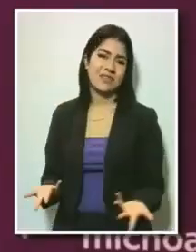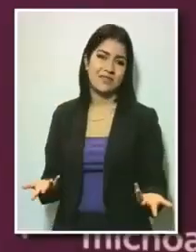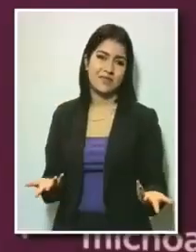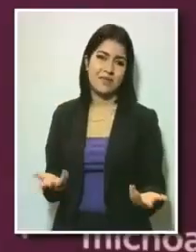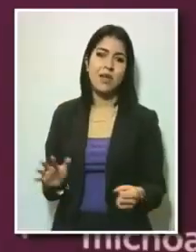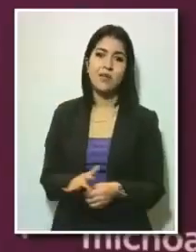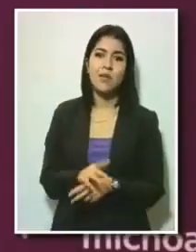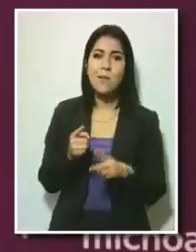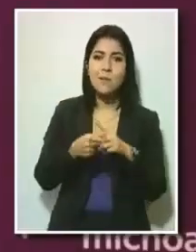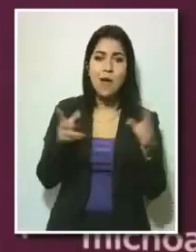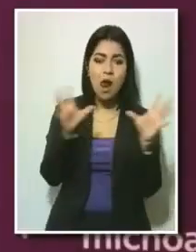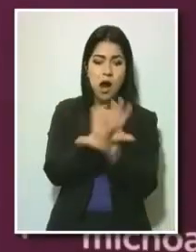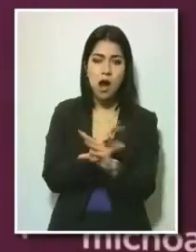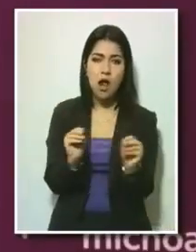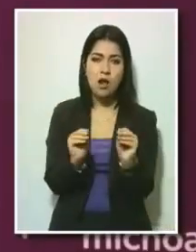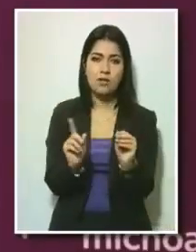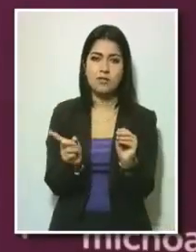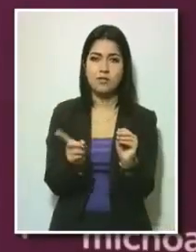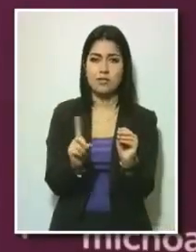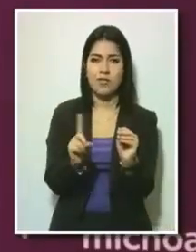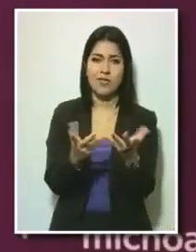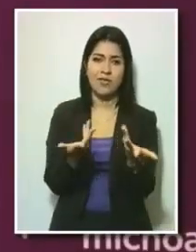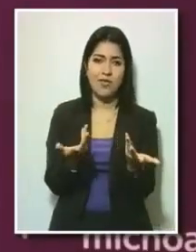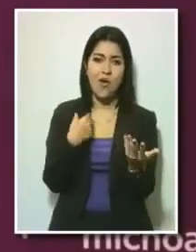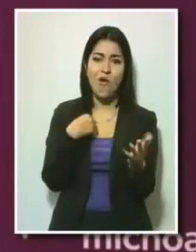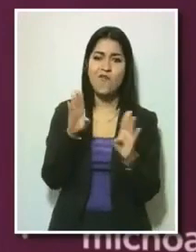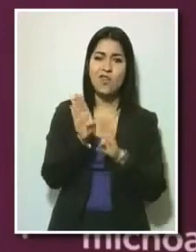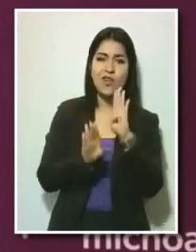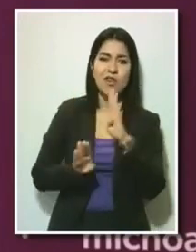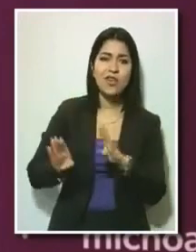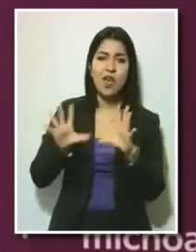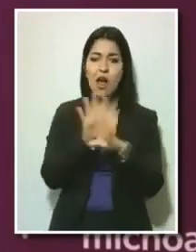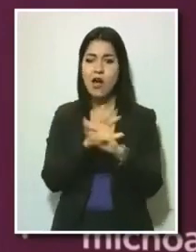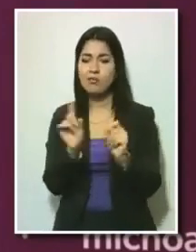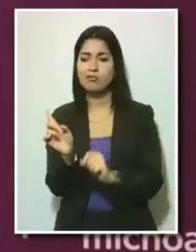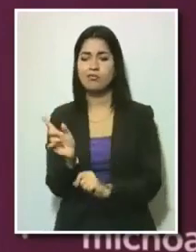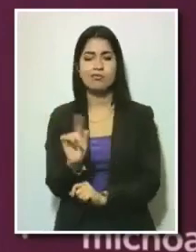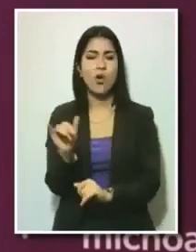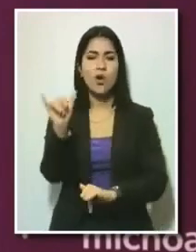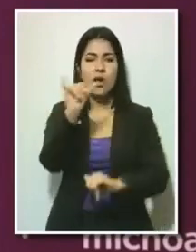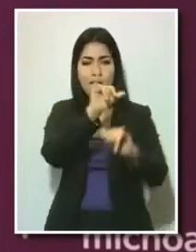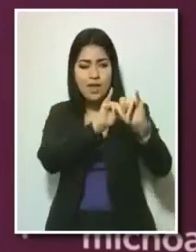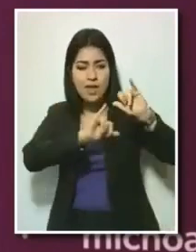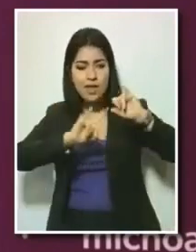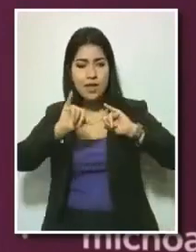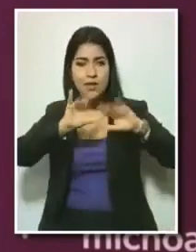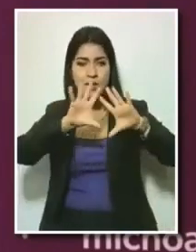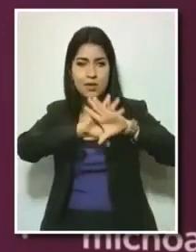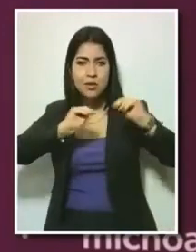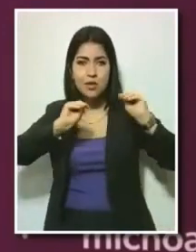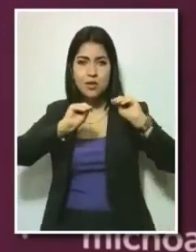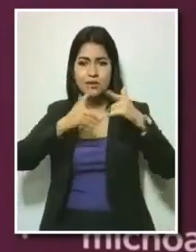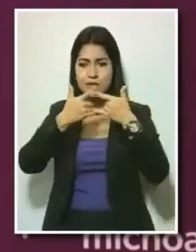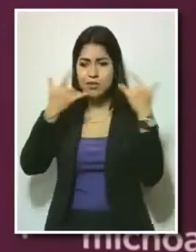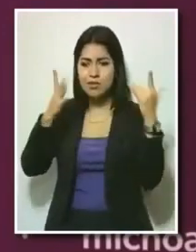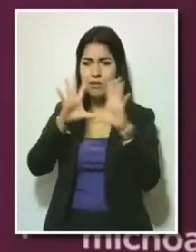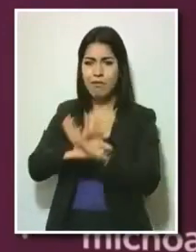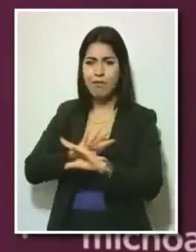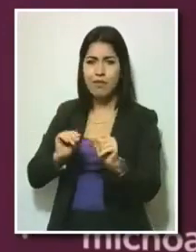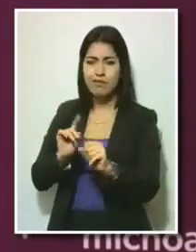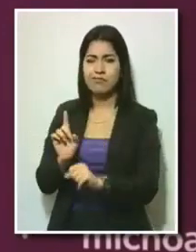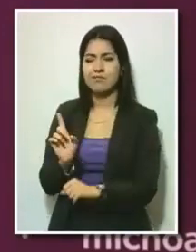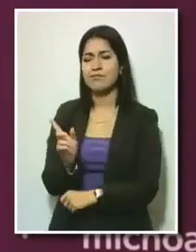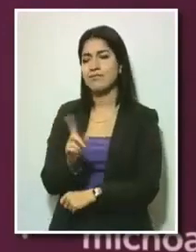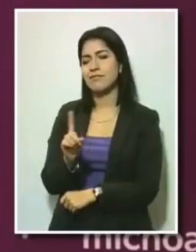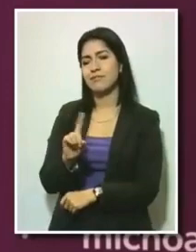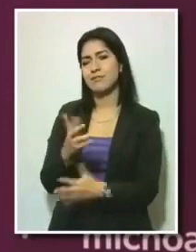por supuesto que no desaparecen, ni las matemáticas, ni la biología, ni la química, ni la historia. Está a lo